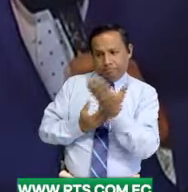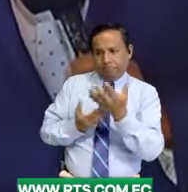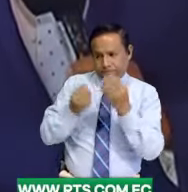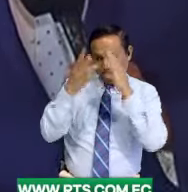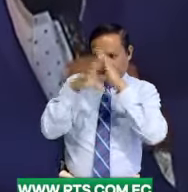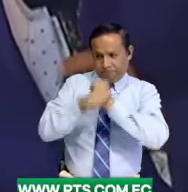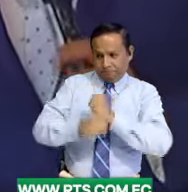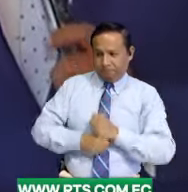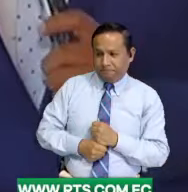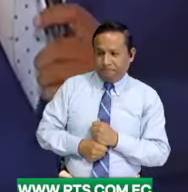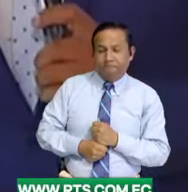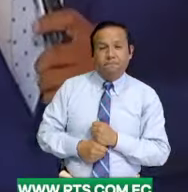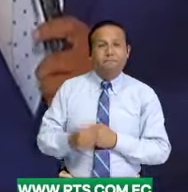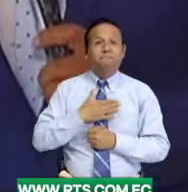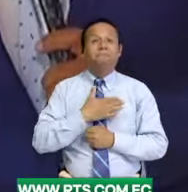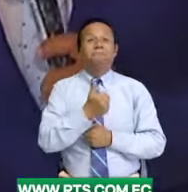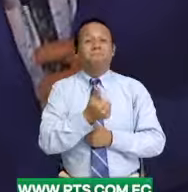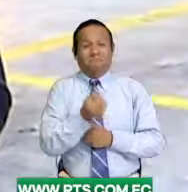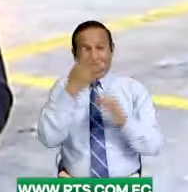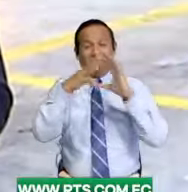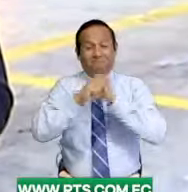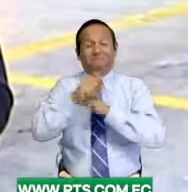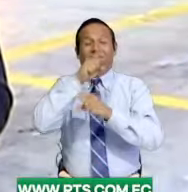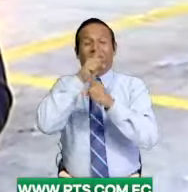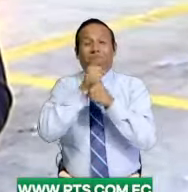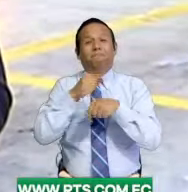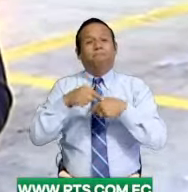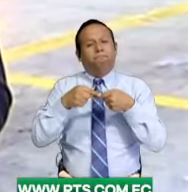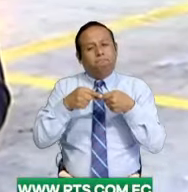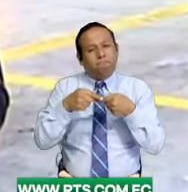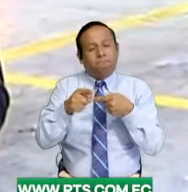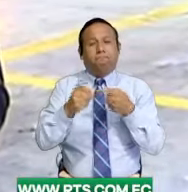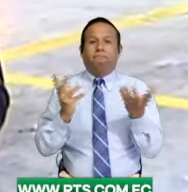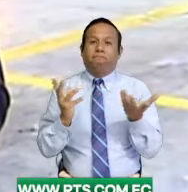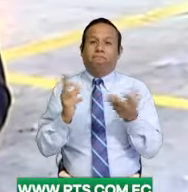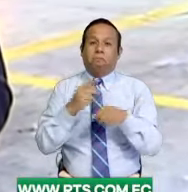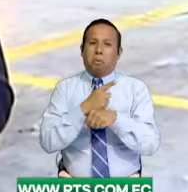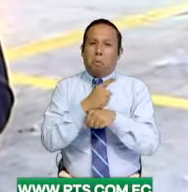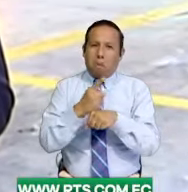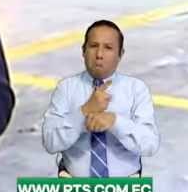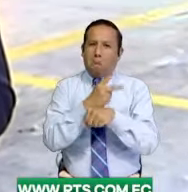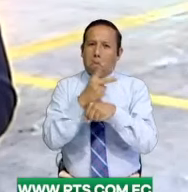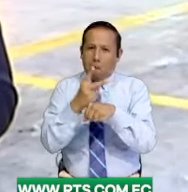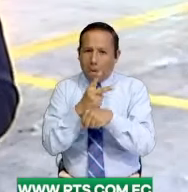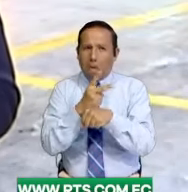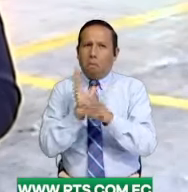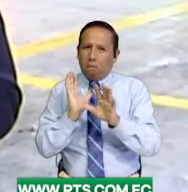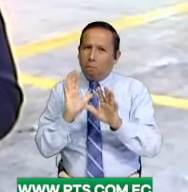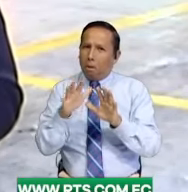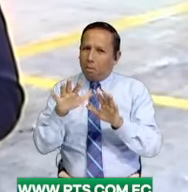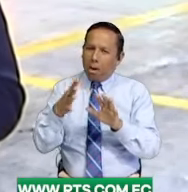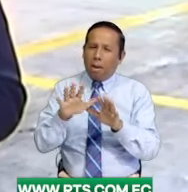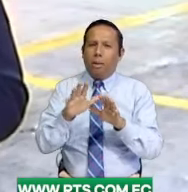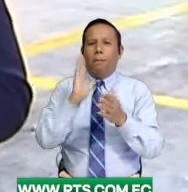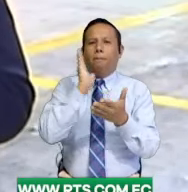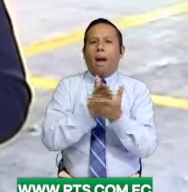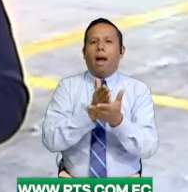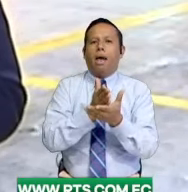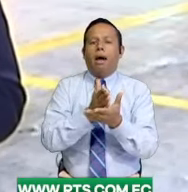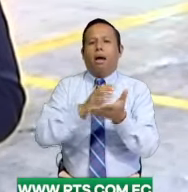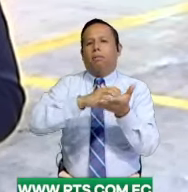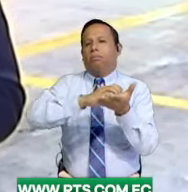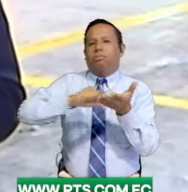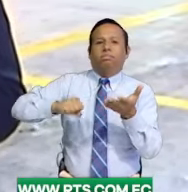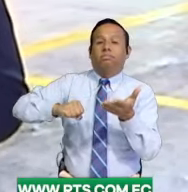Buenas noches, Adriana. Amables televidentes, así es, a pocos minutos, a pocas horas de que ya se elimine el subsidio a las